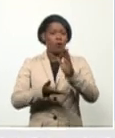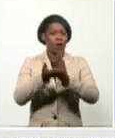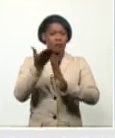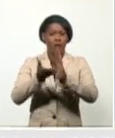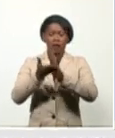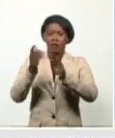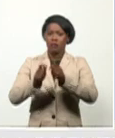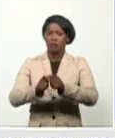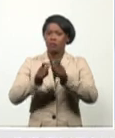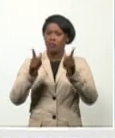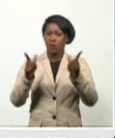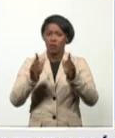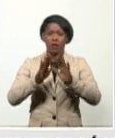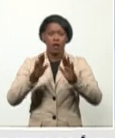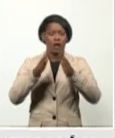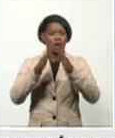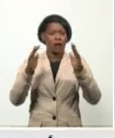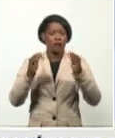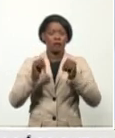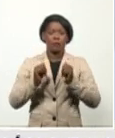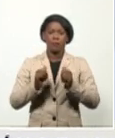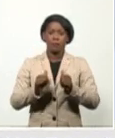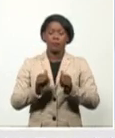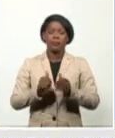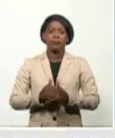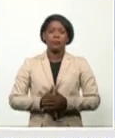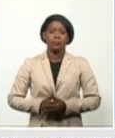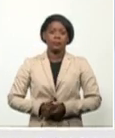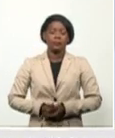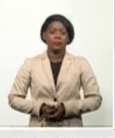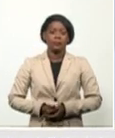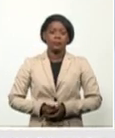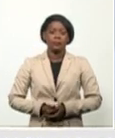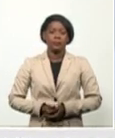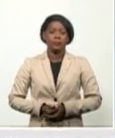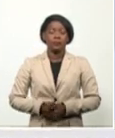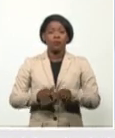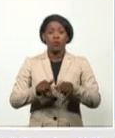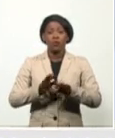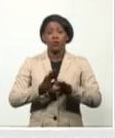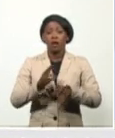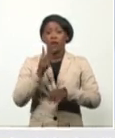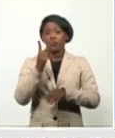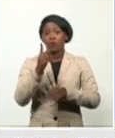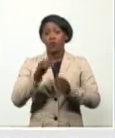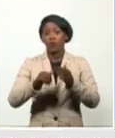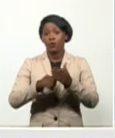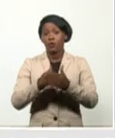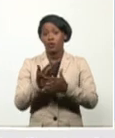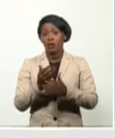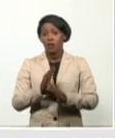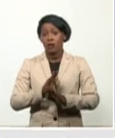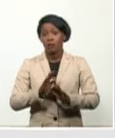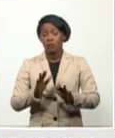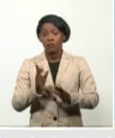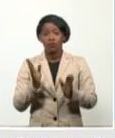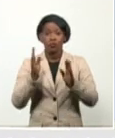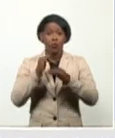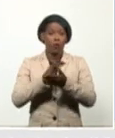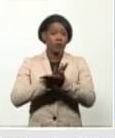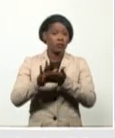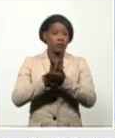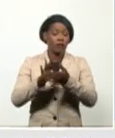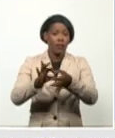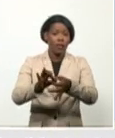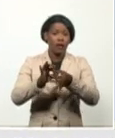que ya están de alta. Hoy, por segundo día, no informamos ningún caso crítico, no